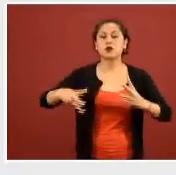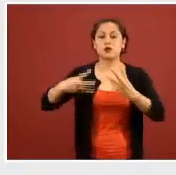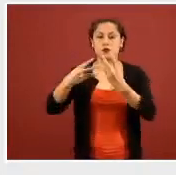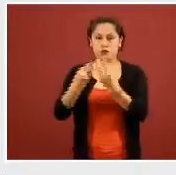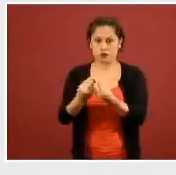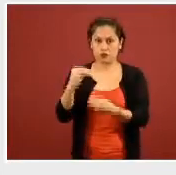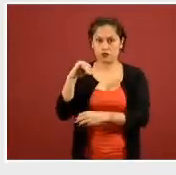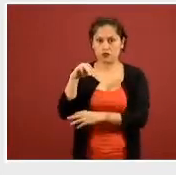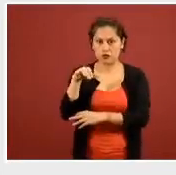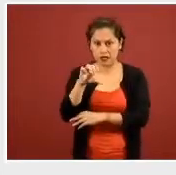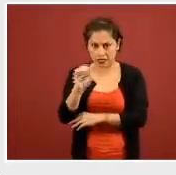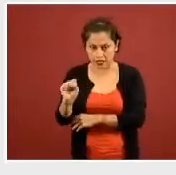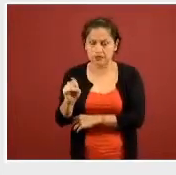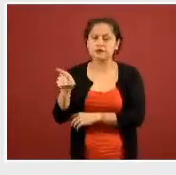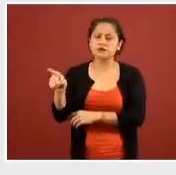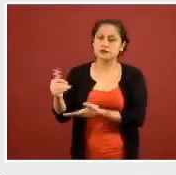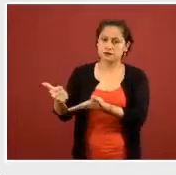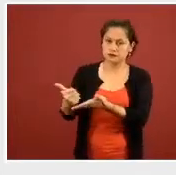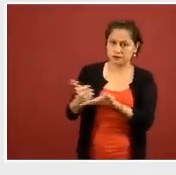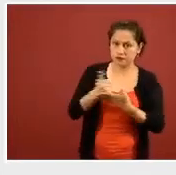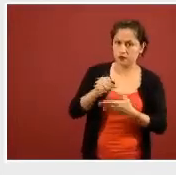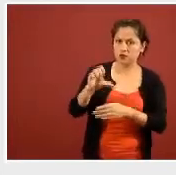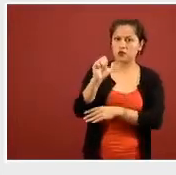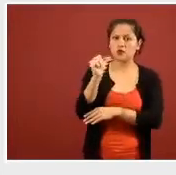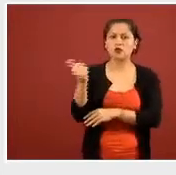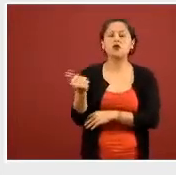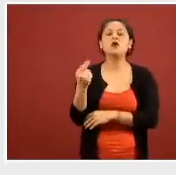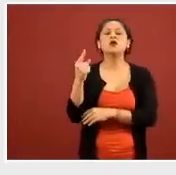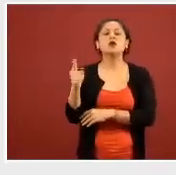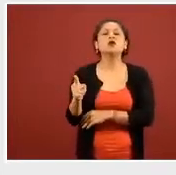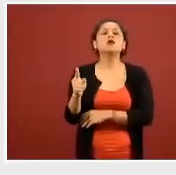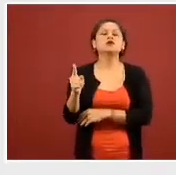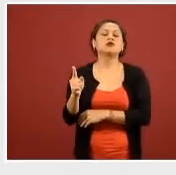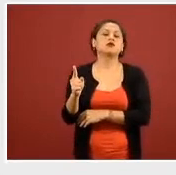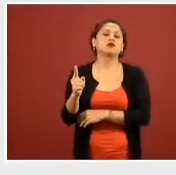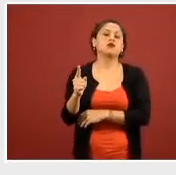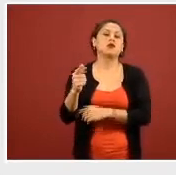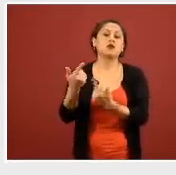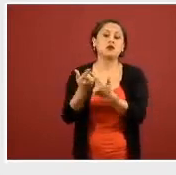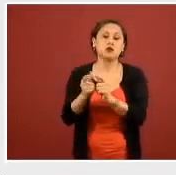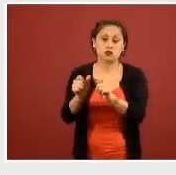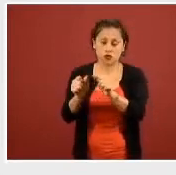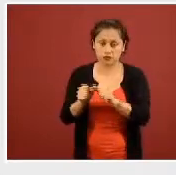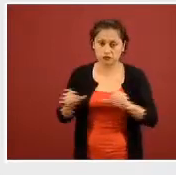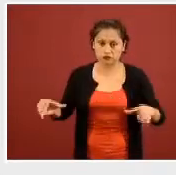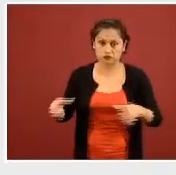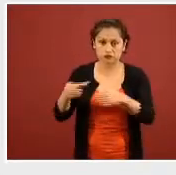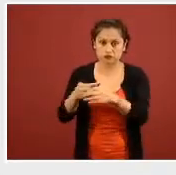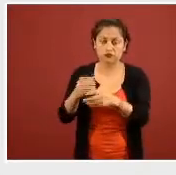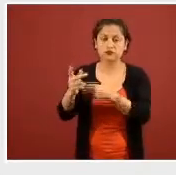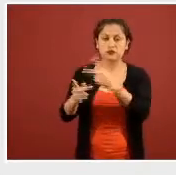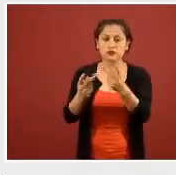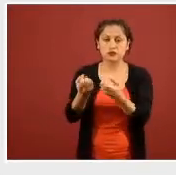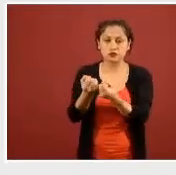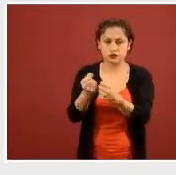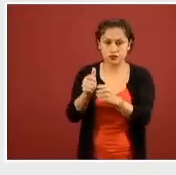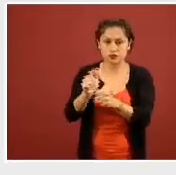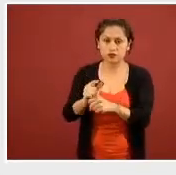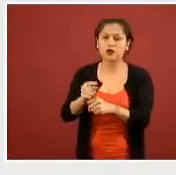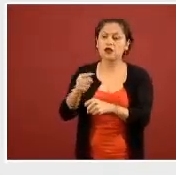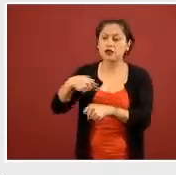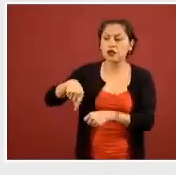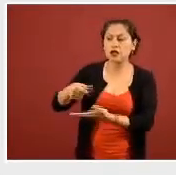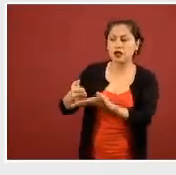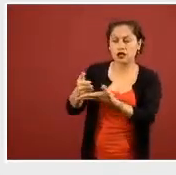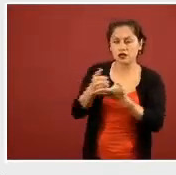Seguro Social, la Dirección de Prestaciones Sociales y Económicas, hemos apoyado en el diseño y construcción de estos cursos que